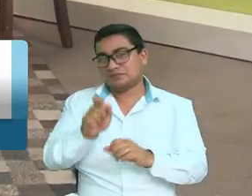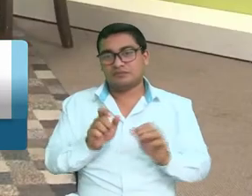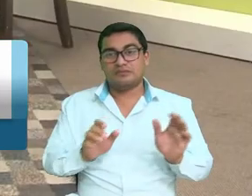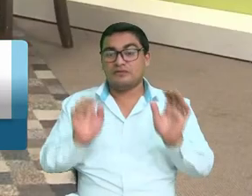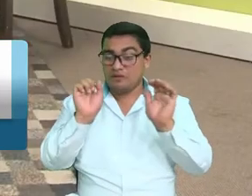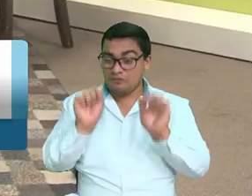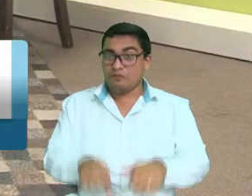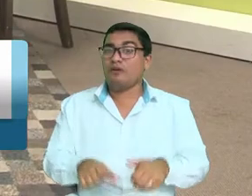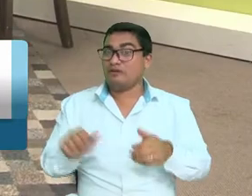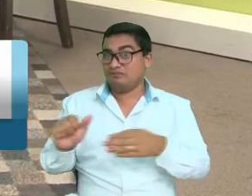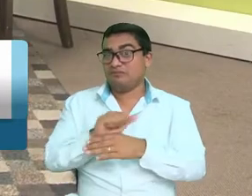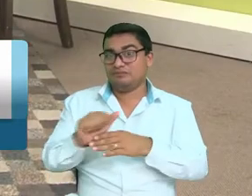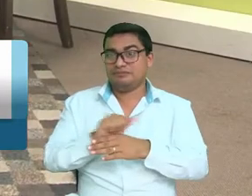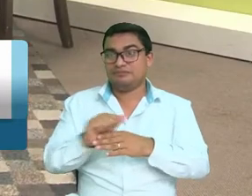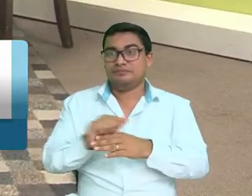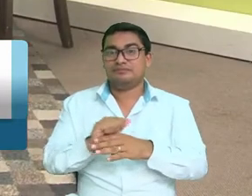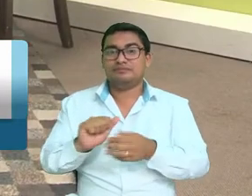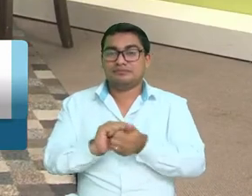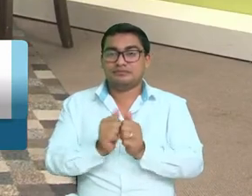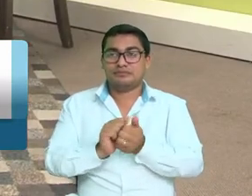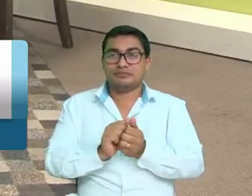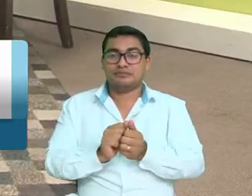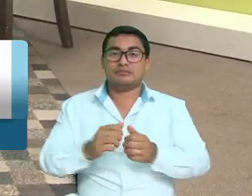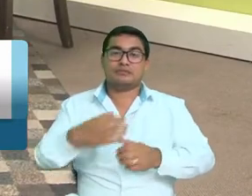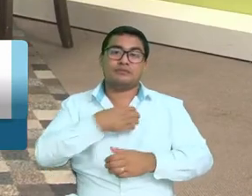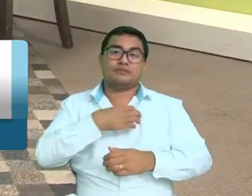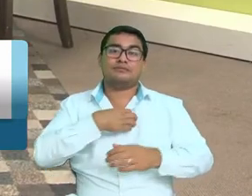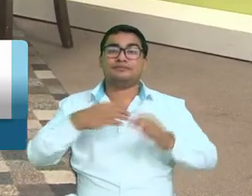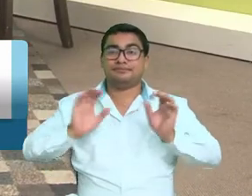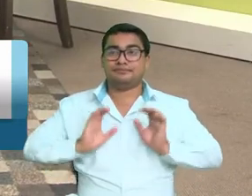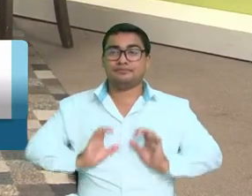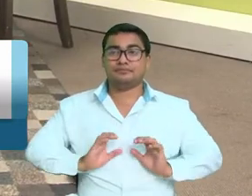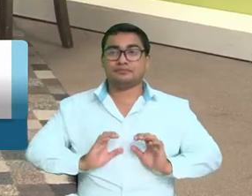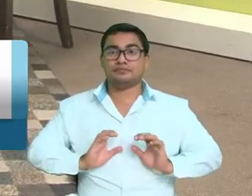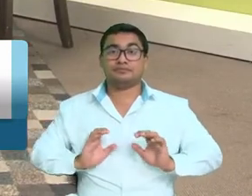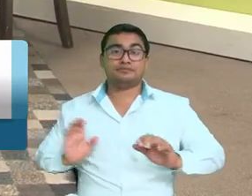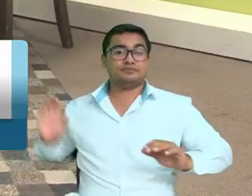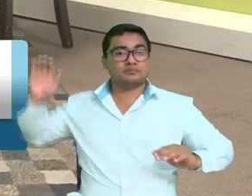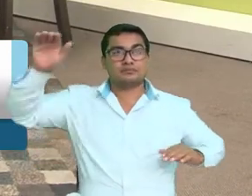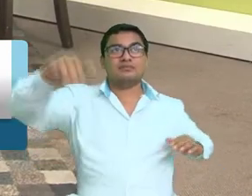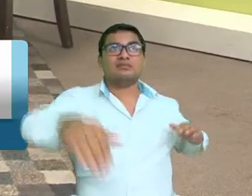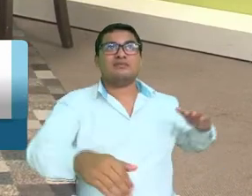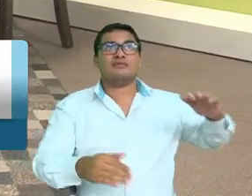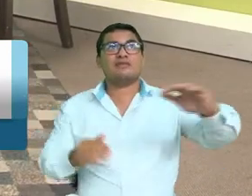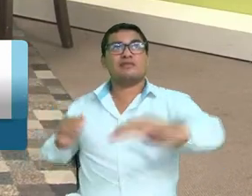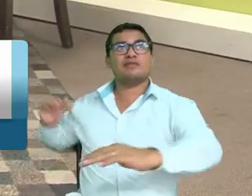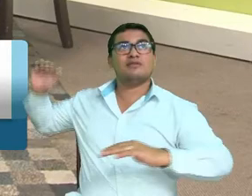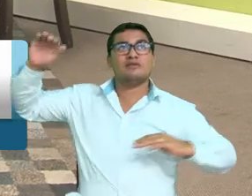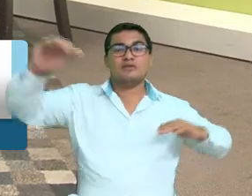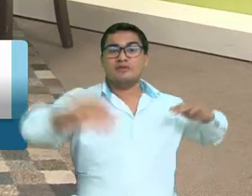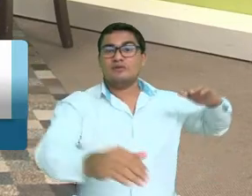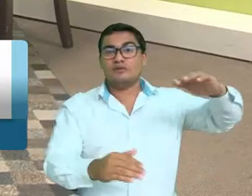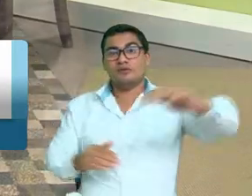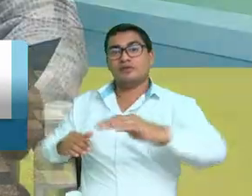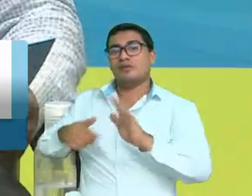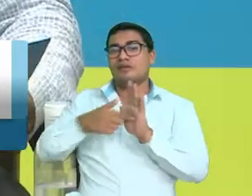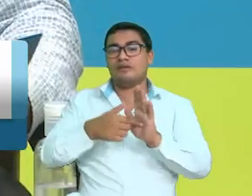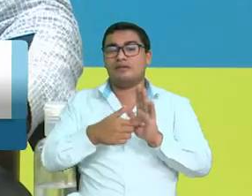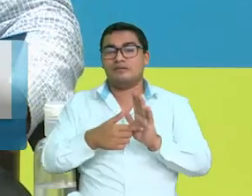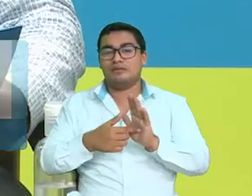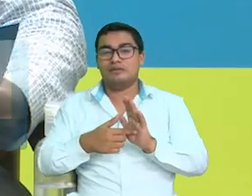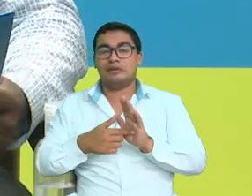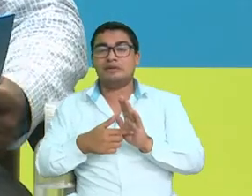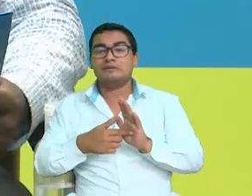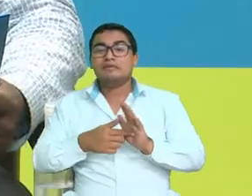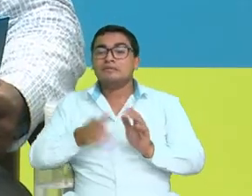tomadas como, doctor? Ese es un ejercicio físico. Un ejercicio físico. La natación es un ejercicio físico. Entonces, bueno, es que el niño en la tarde, por ejemplo, después que